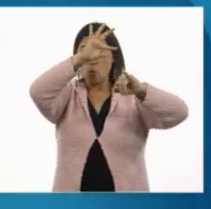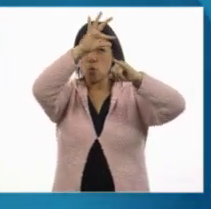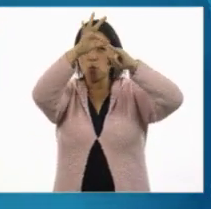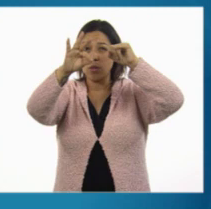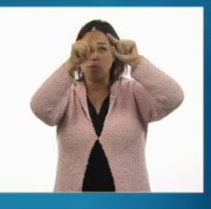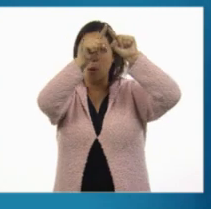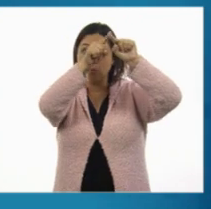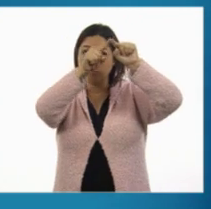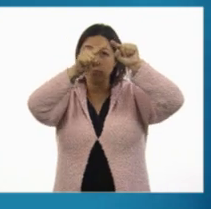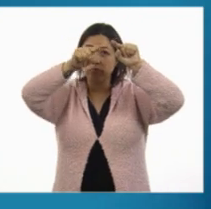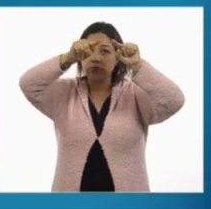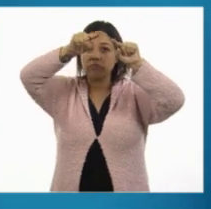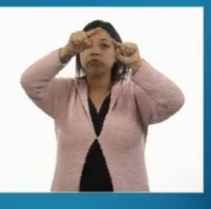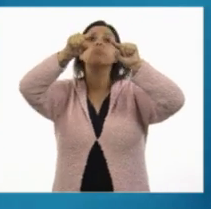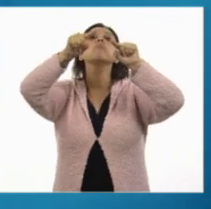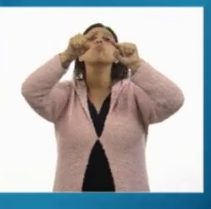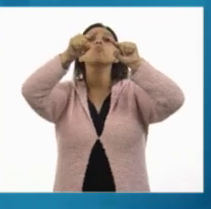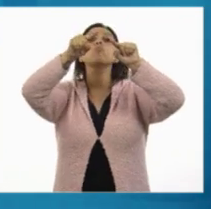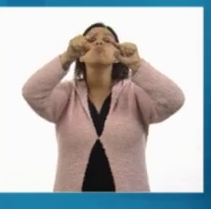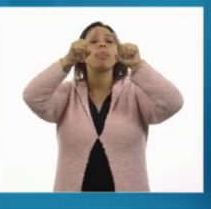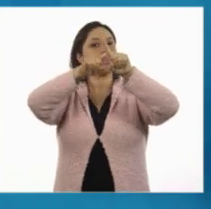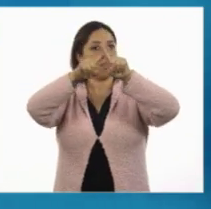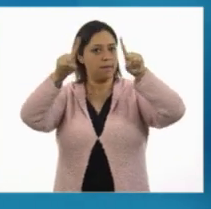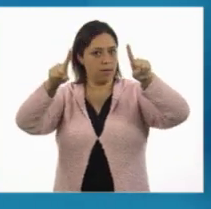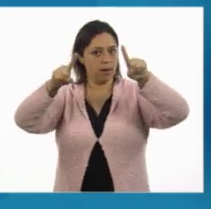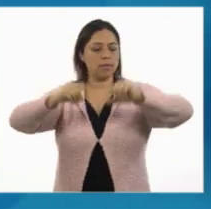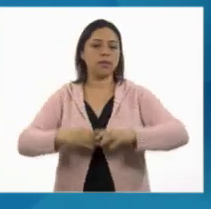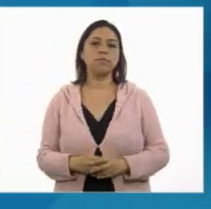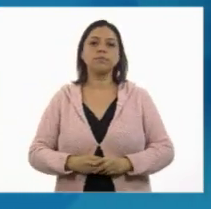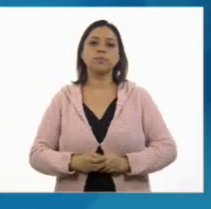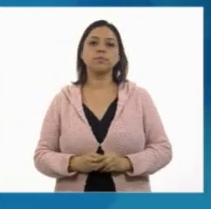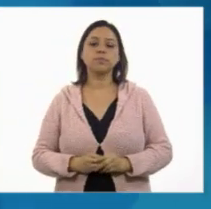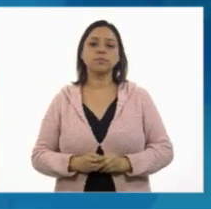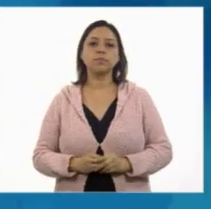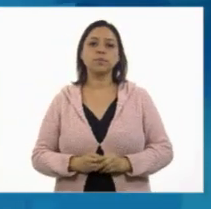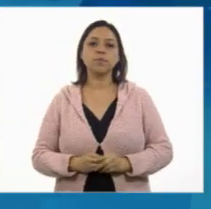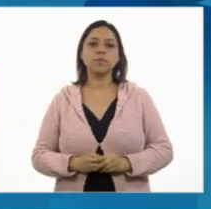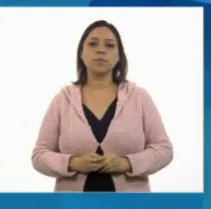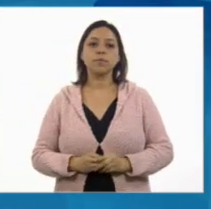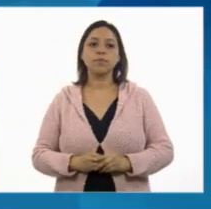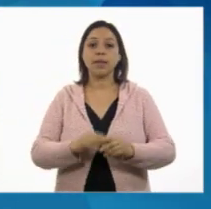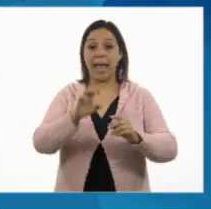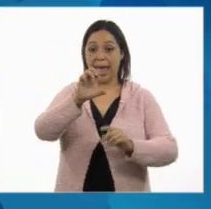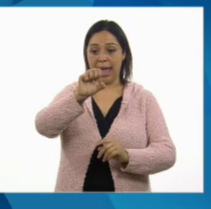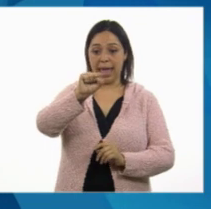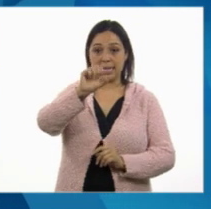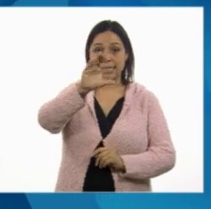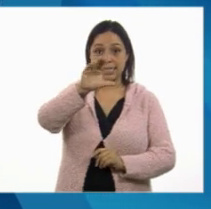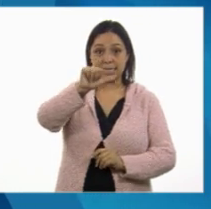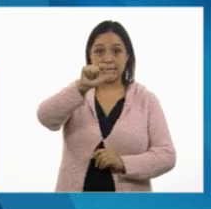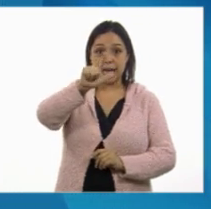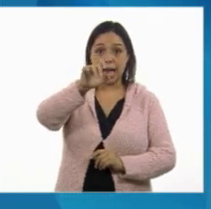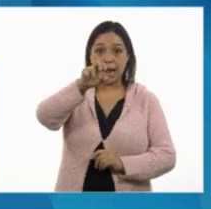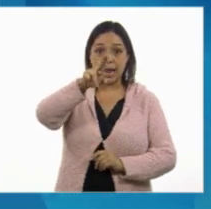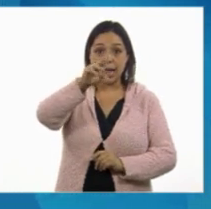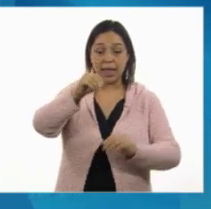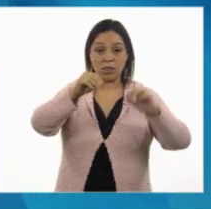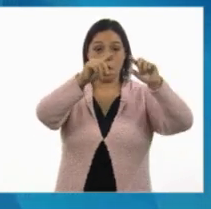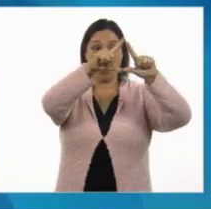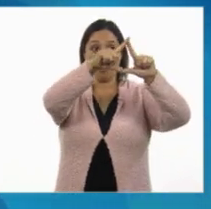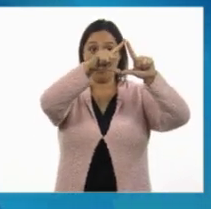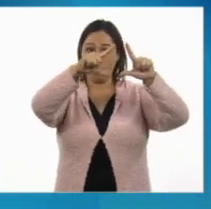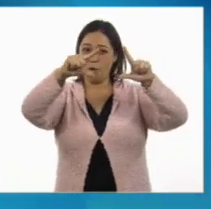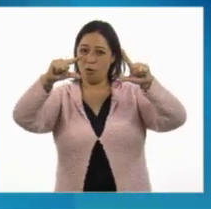tiene una medida distinta. Triángulo escaleno. Los tres lados con